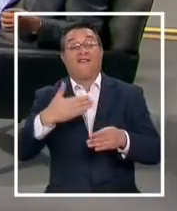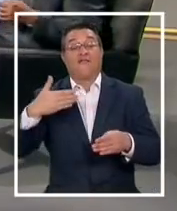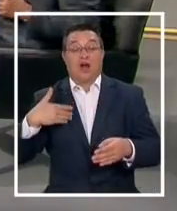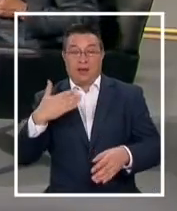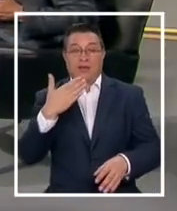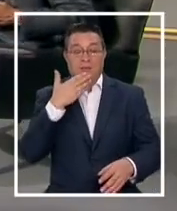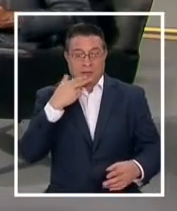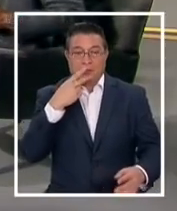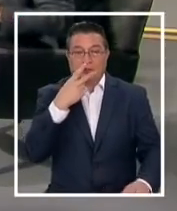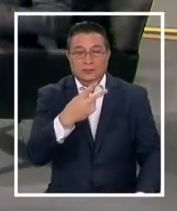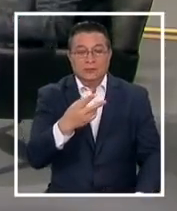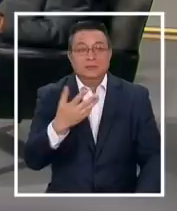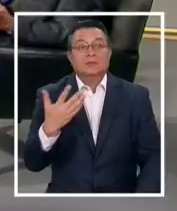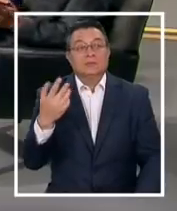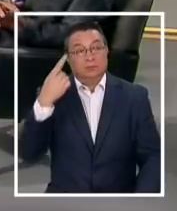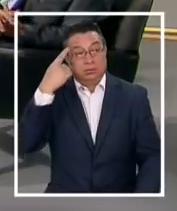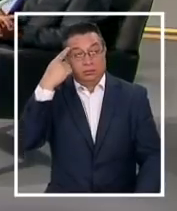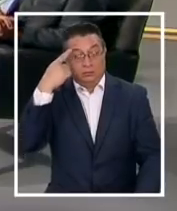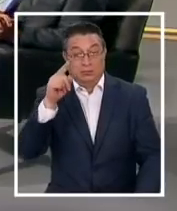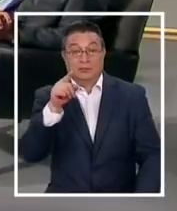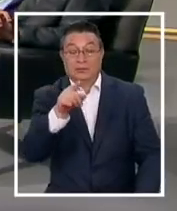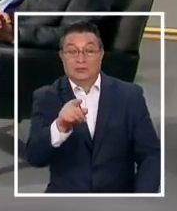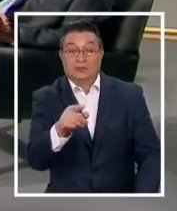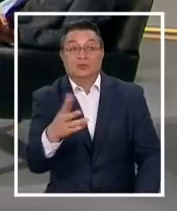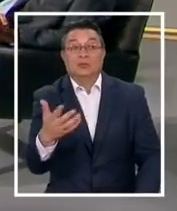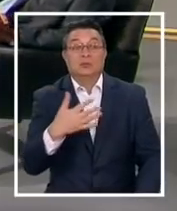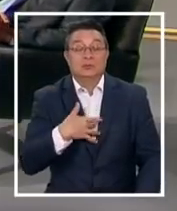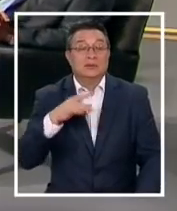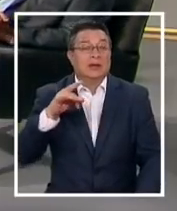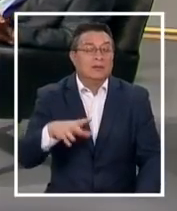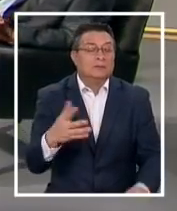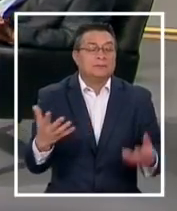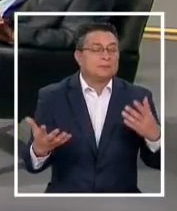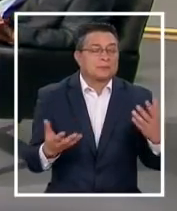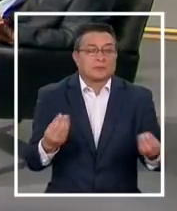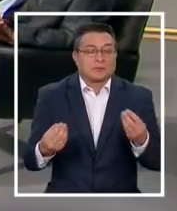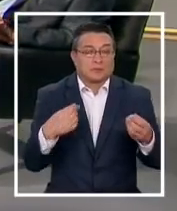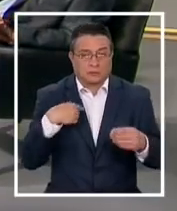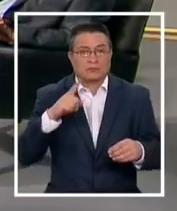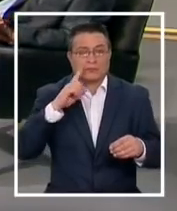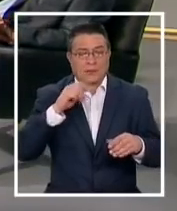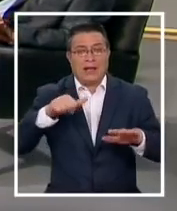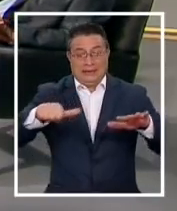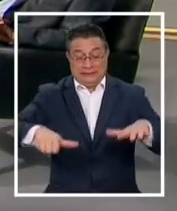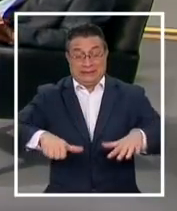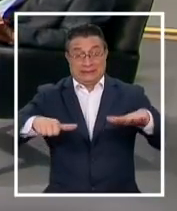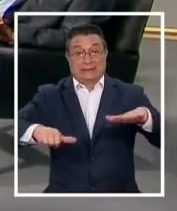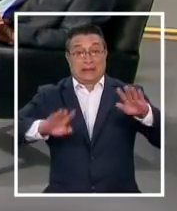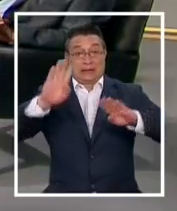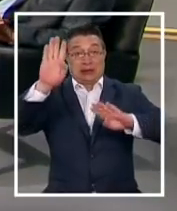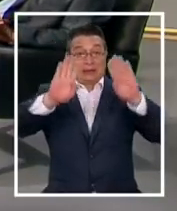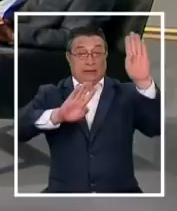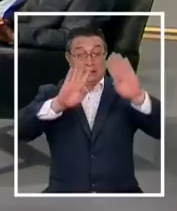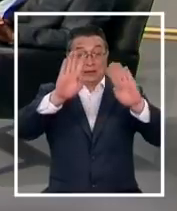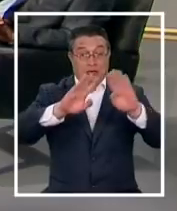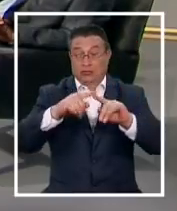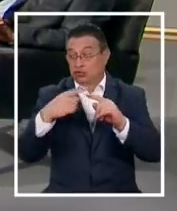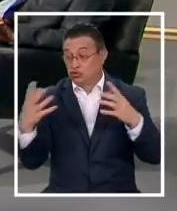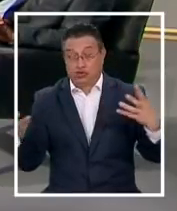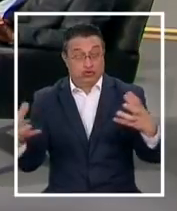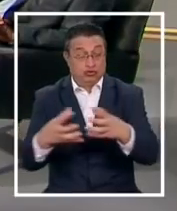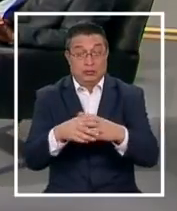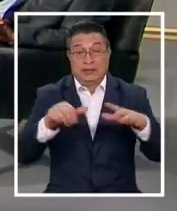también mira desde afuera Sebastián de Polo, pero yo quiero saber... que nos estamos volviendo a esta altura, tenemos 16 candidatos presidenciales, ¿eh? De un lado y de